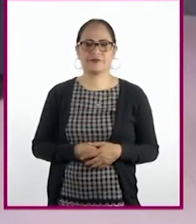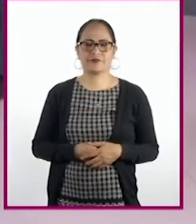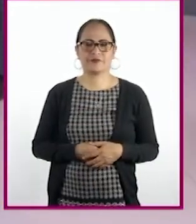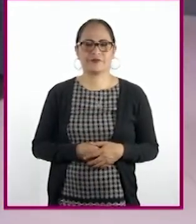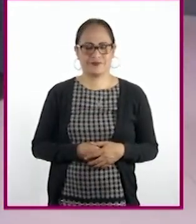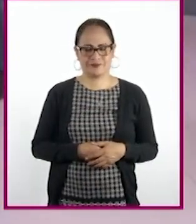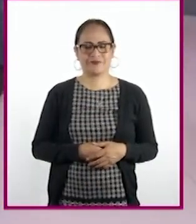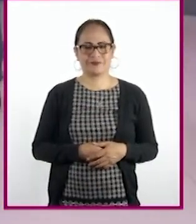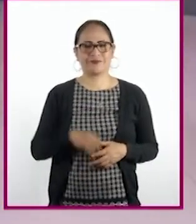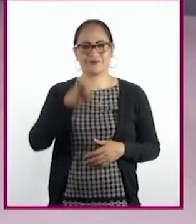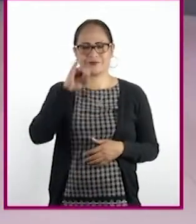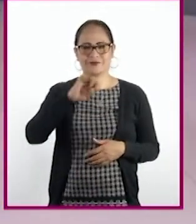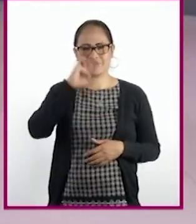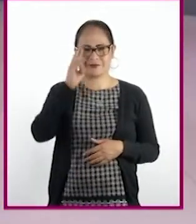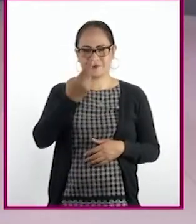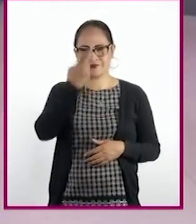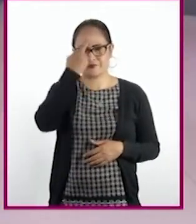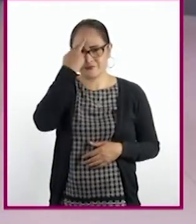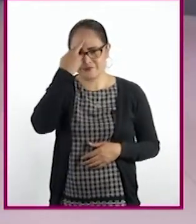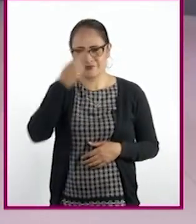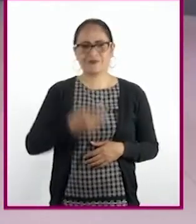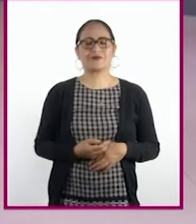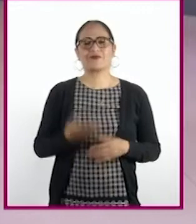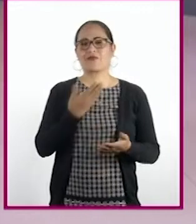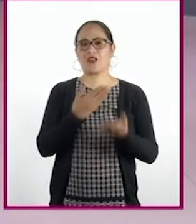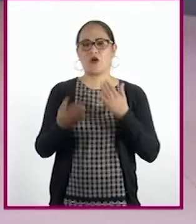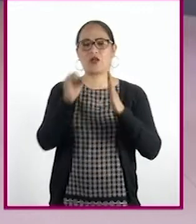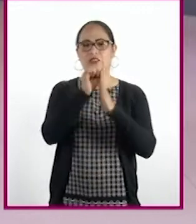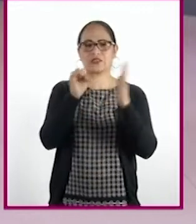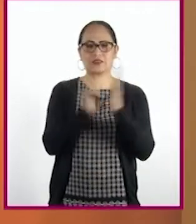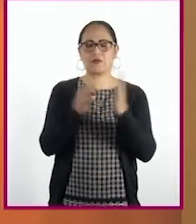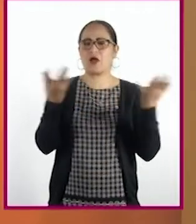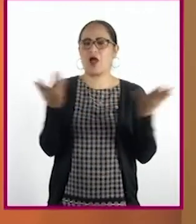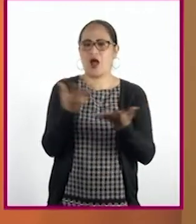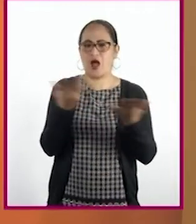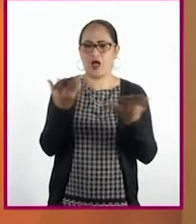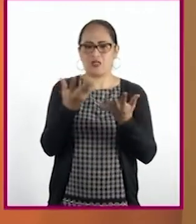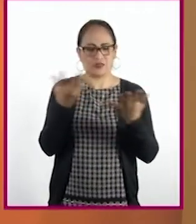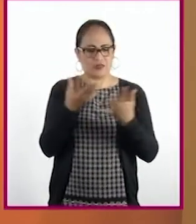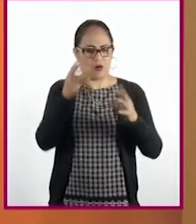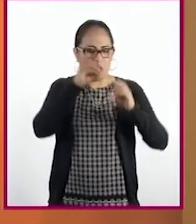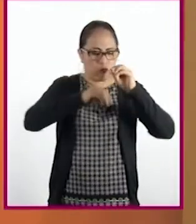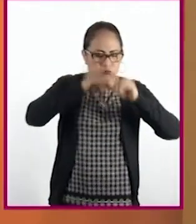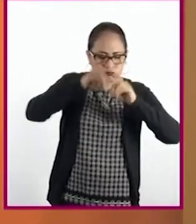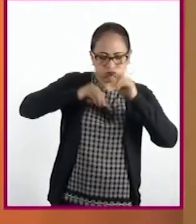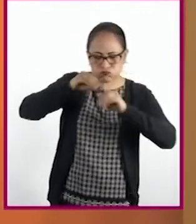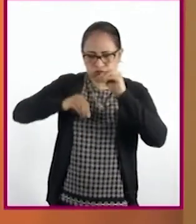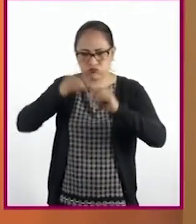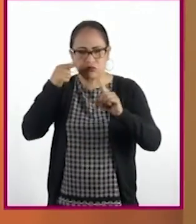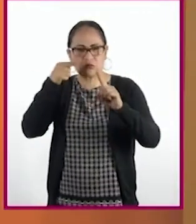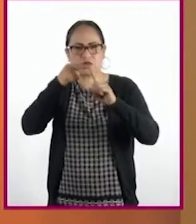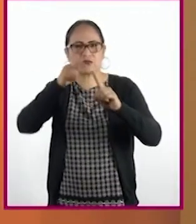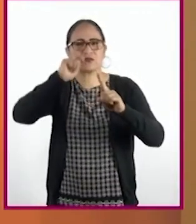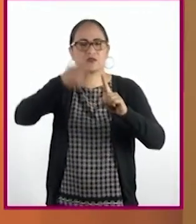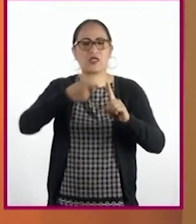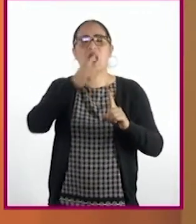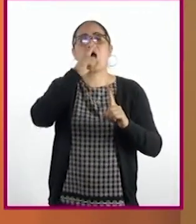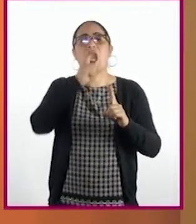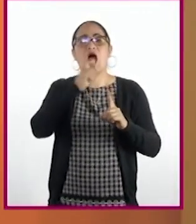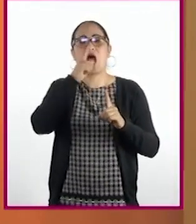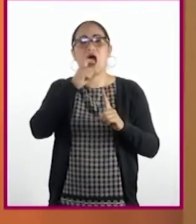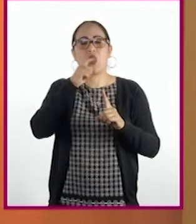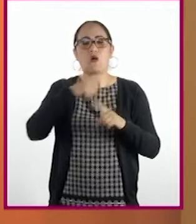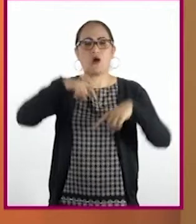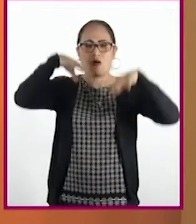Claro que sí. Recuerden que el sistema que vamos a construir tiene como objetivo principal recolectar el agua proveniente